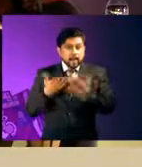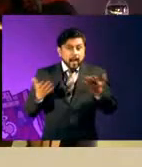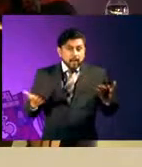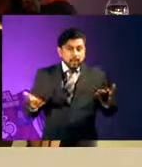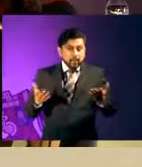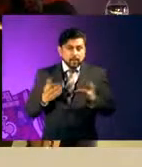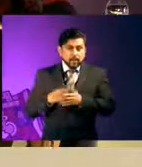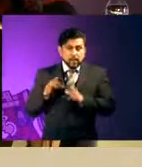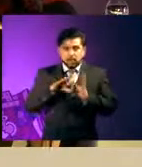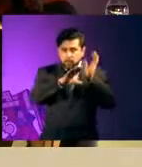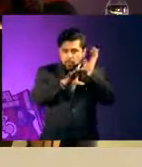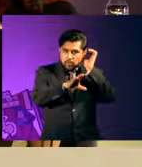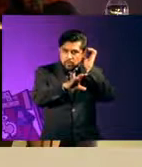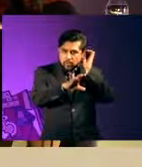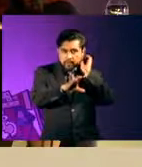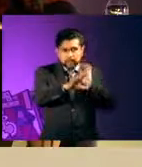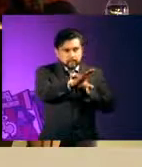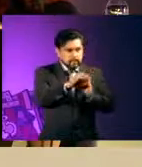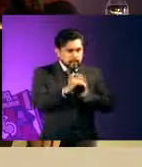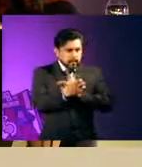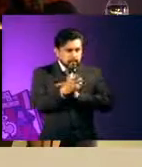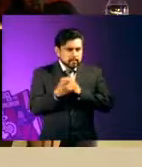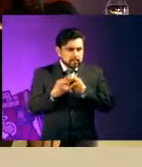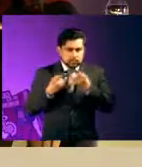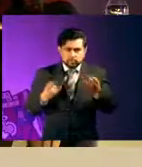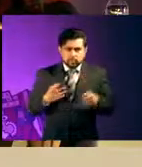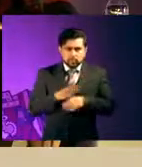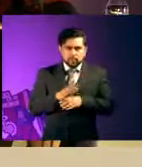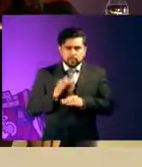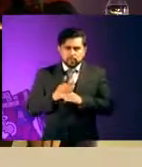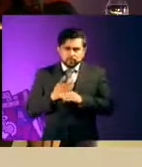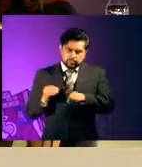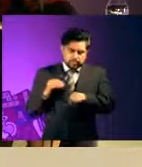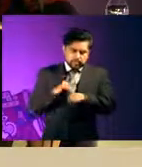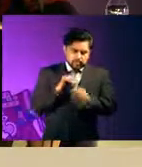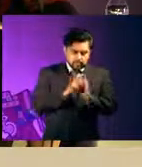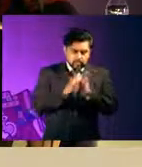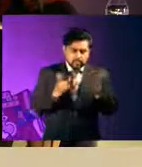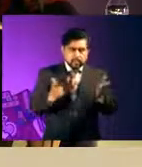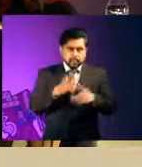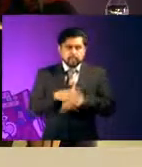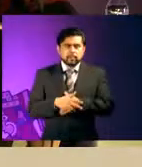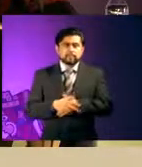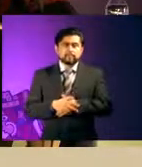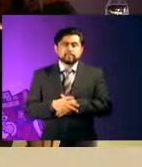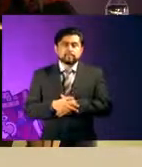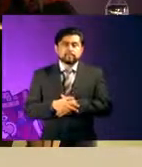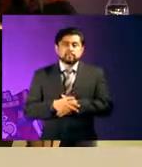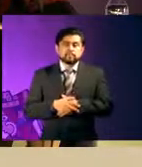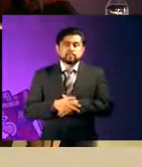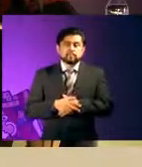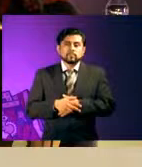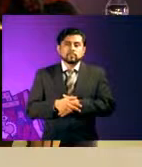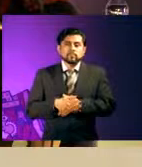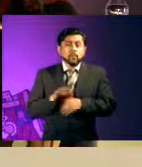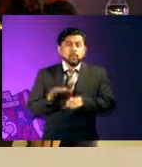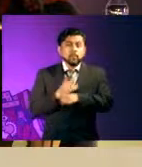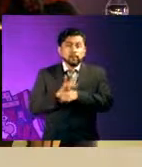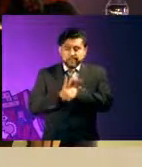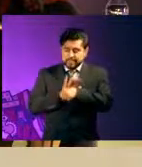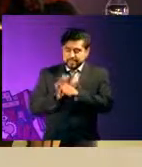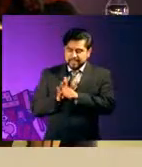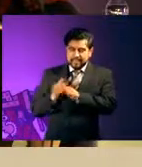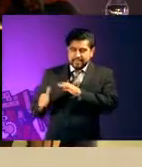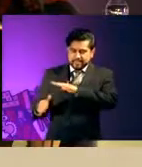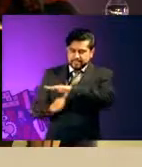entonces también me encontré digamos a la hora de escribir con no solamente el encierro y lo que significó